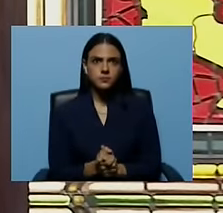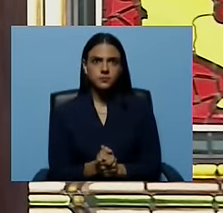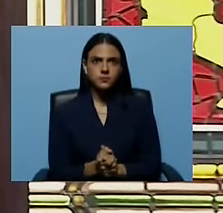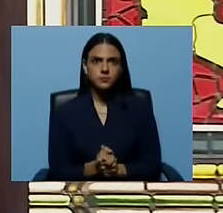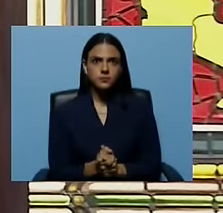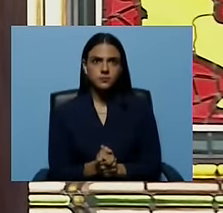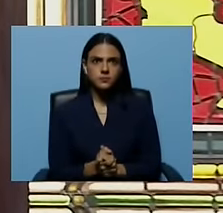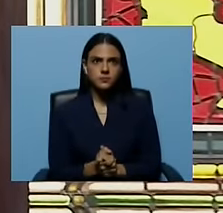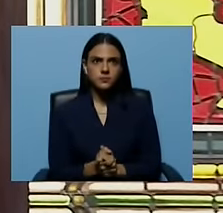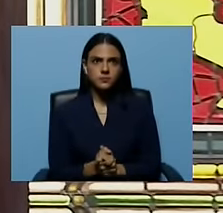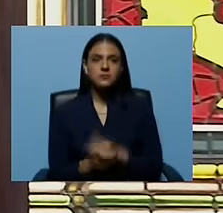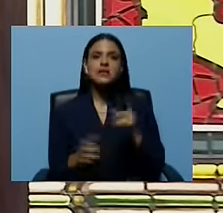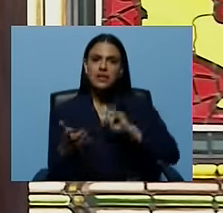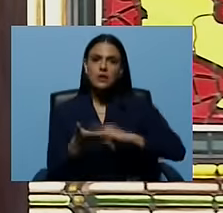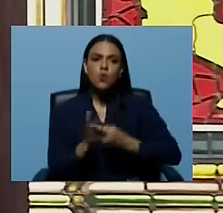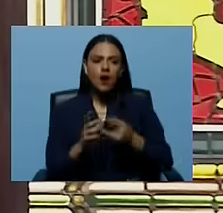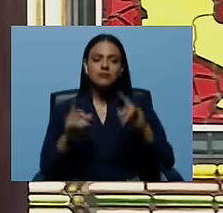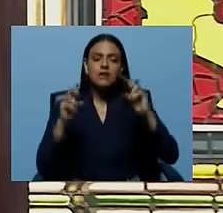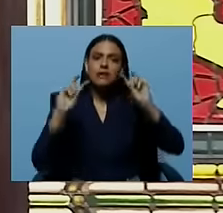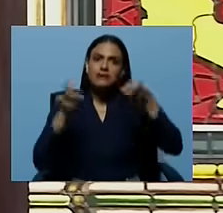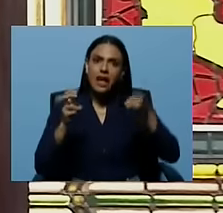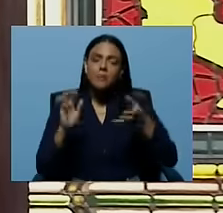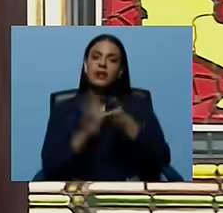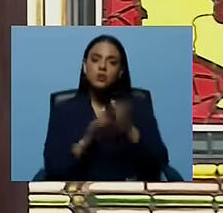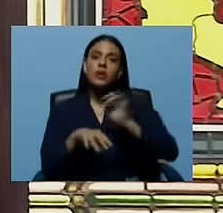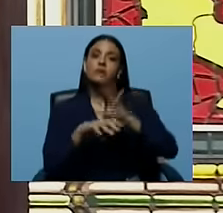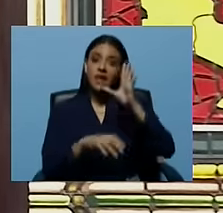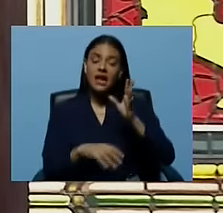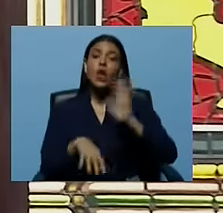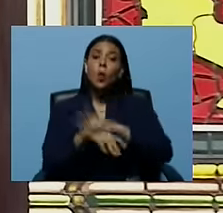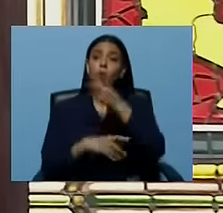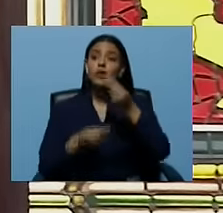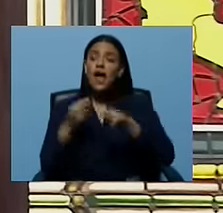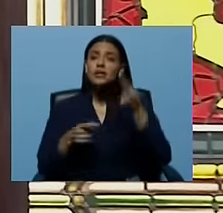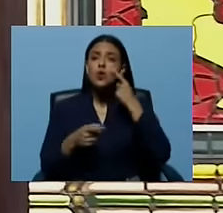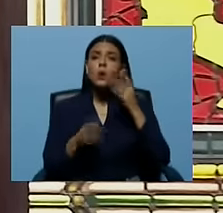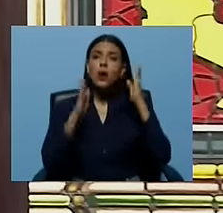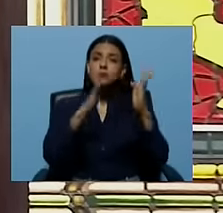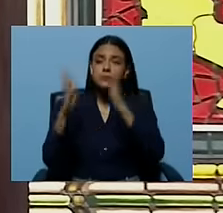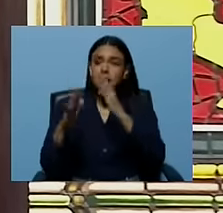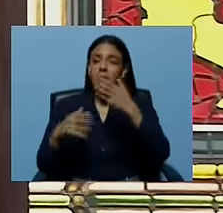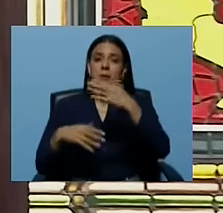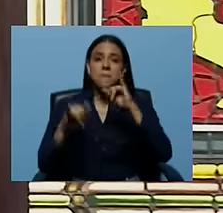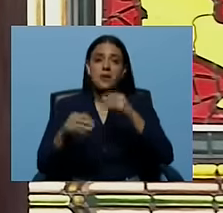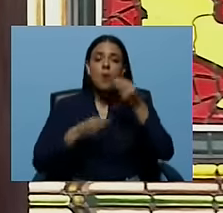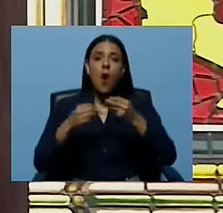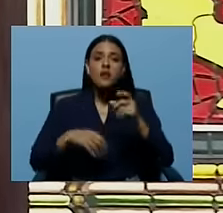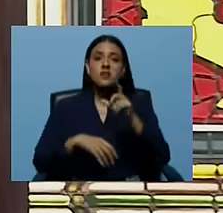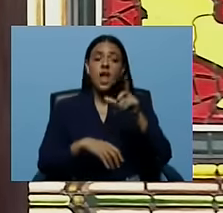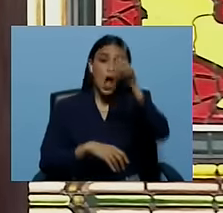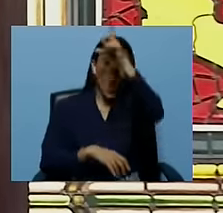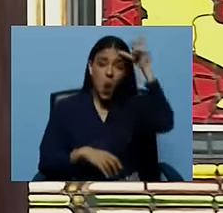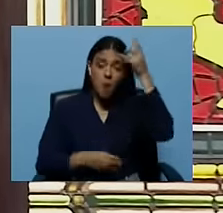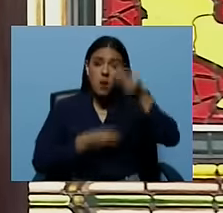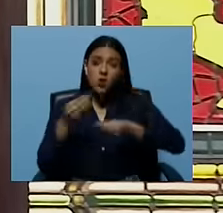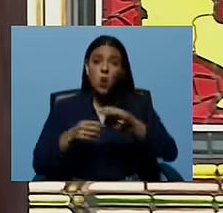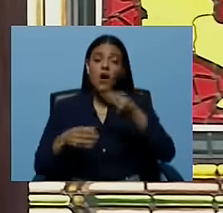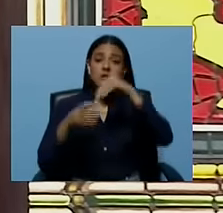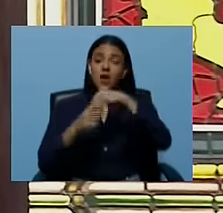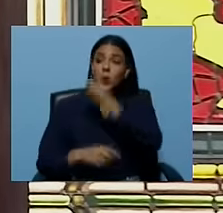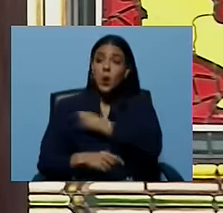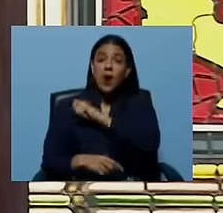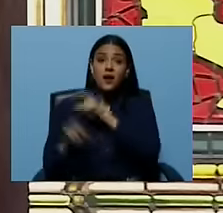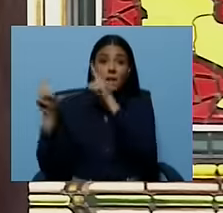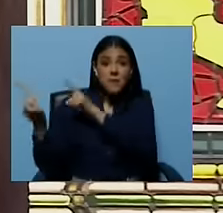Es un tema peliagudo porque la conspiración que desarrolló Leopoldo López desde España y Gilbert